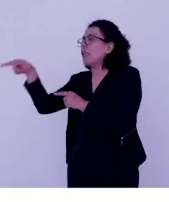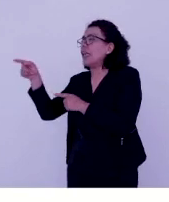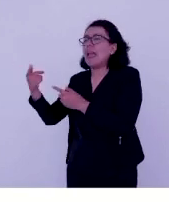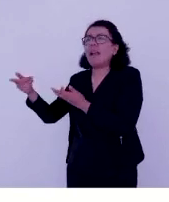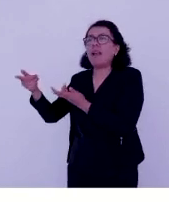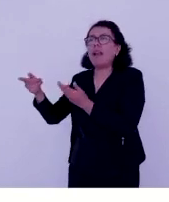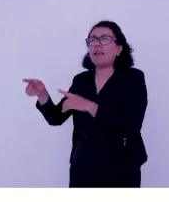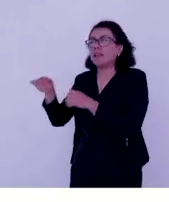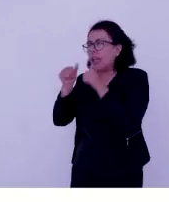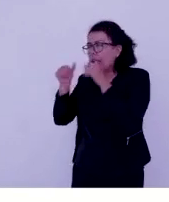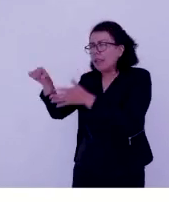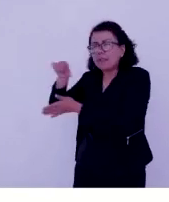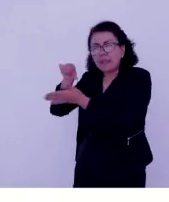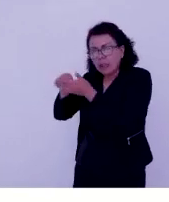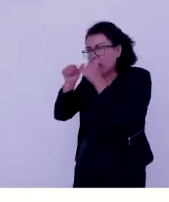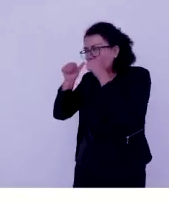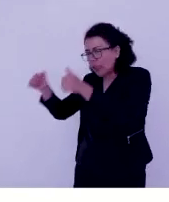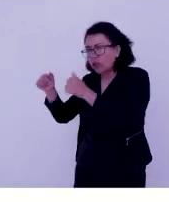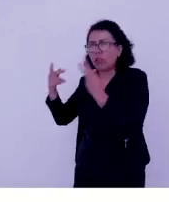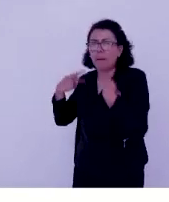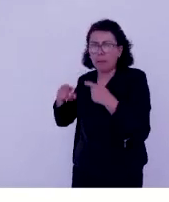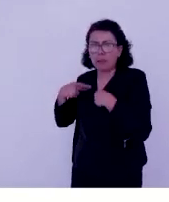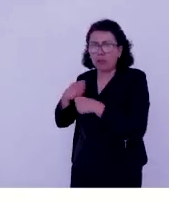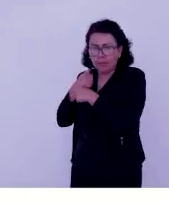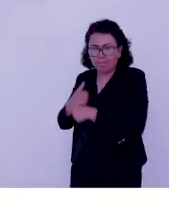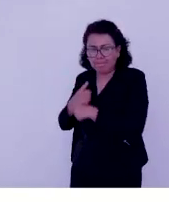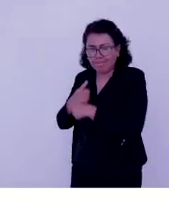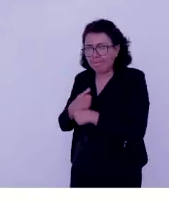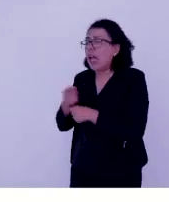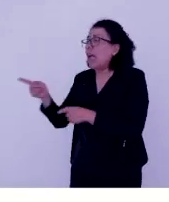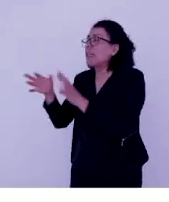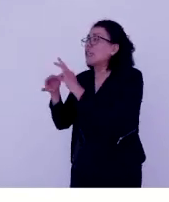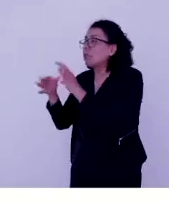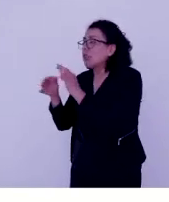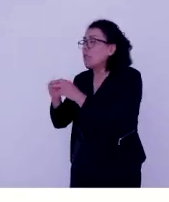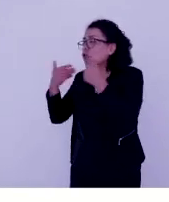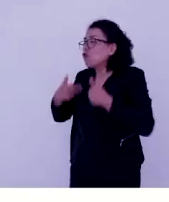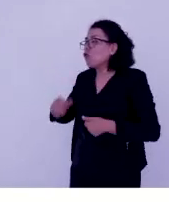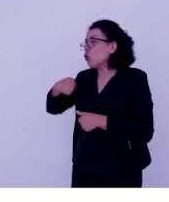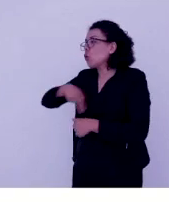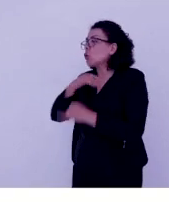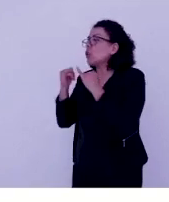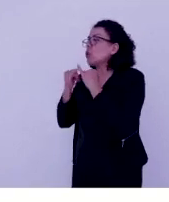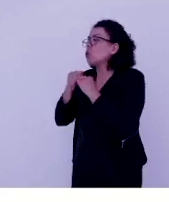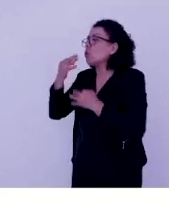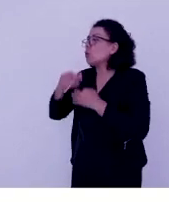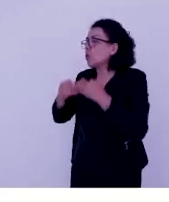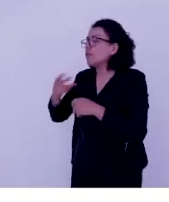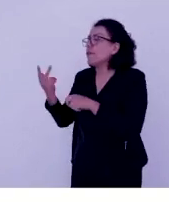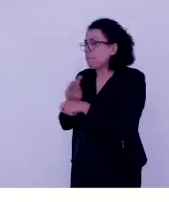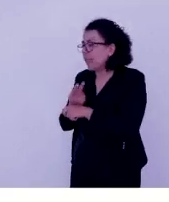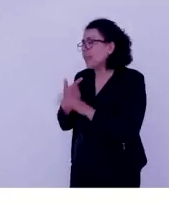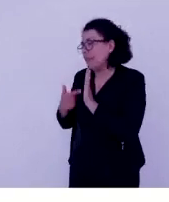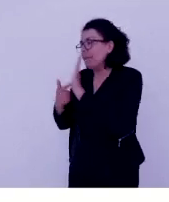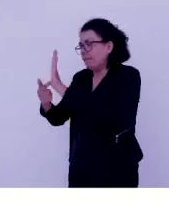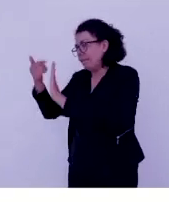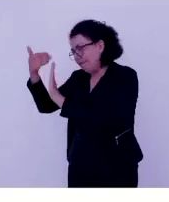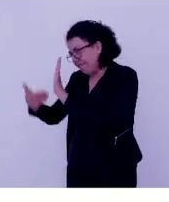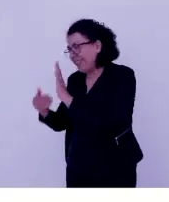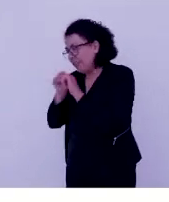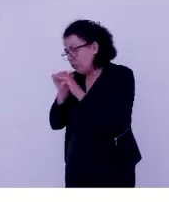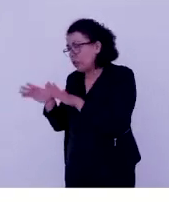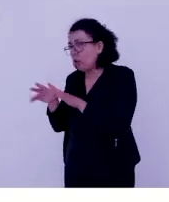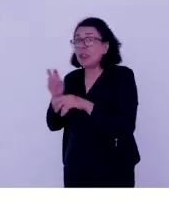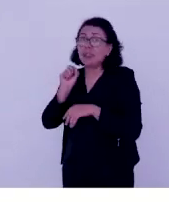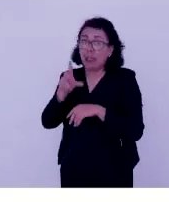secretaría de seguridad pública del municipio de Querétaro a dar pláticas sobre nuestra función y la importancia de conocer al poder judicial así como